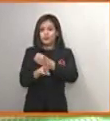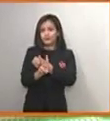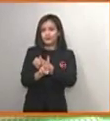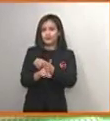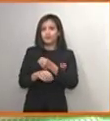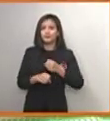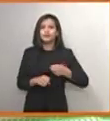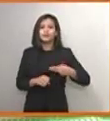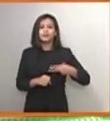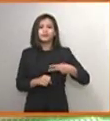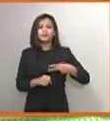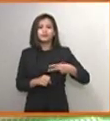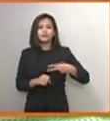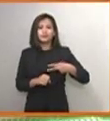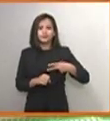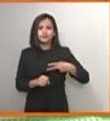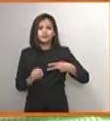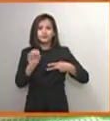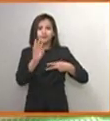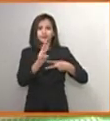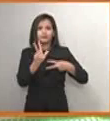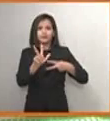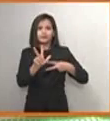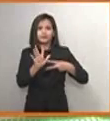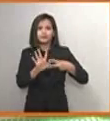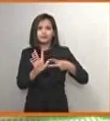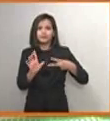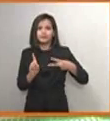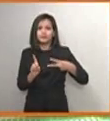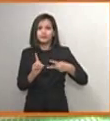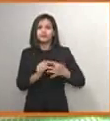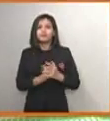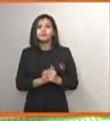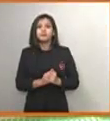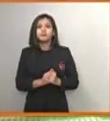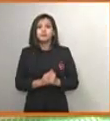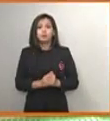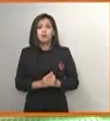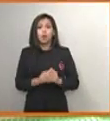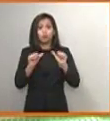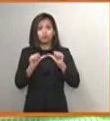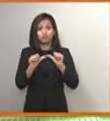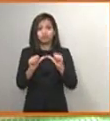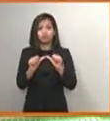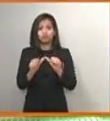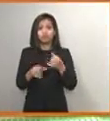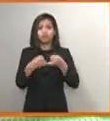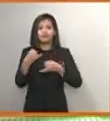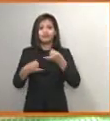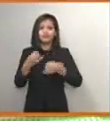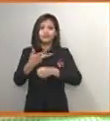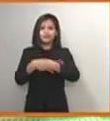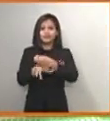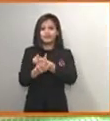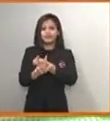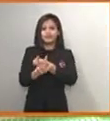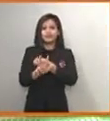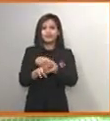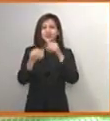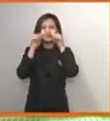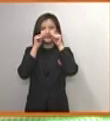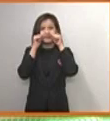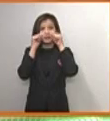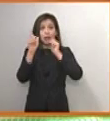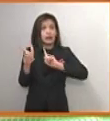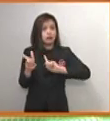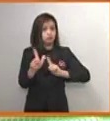números favorecidos para esta tarde son 63 y 51. Continuamos pegando y ganando con Pega 3, así que atentos, ten